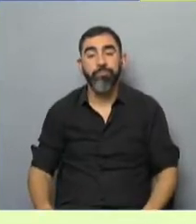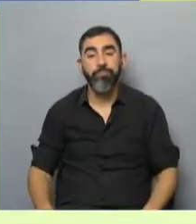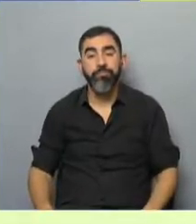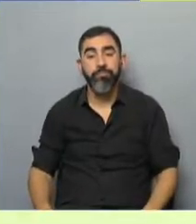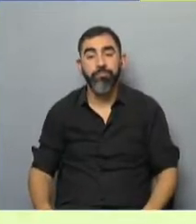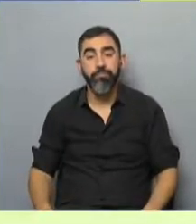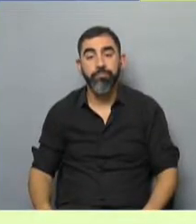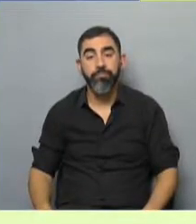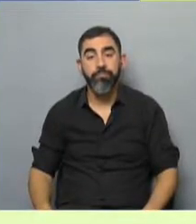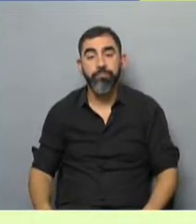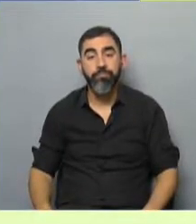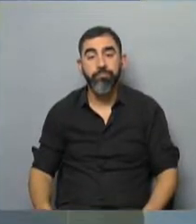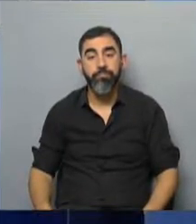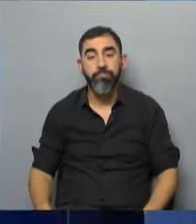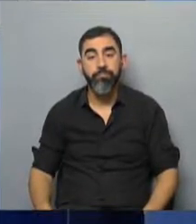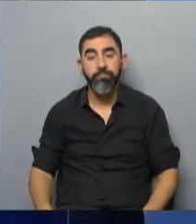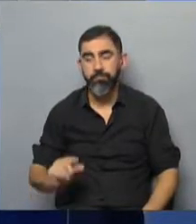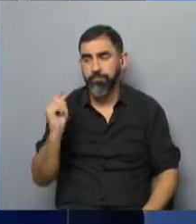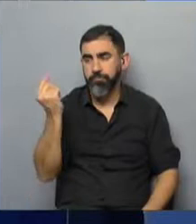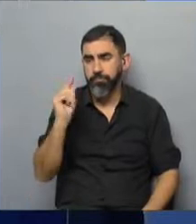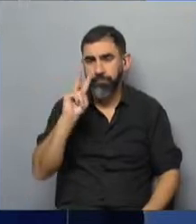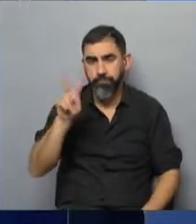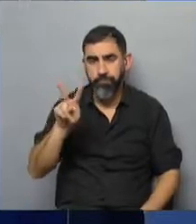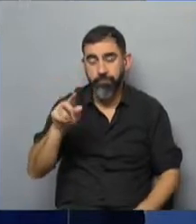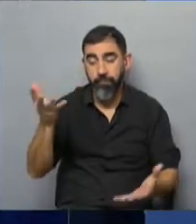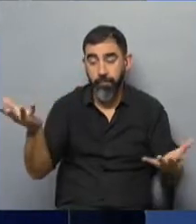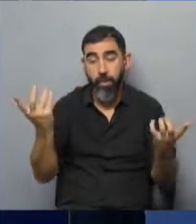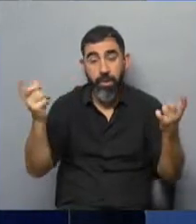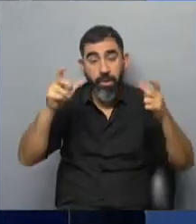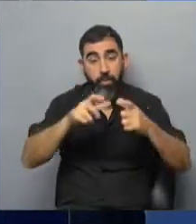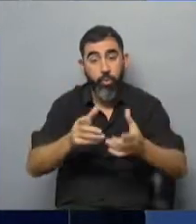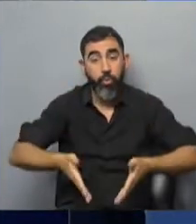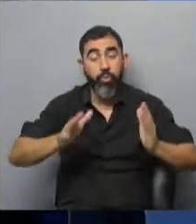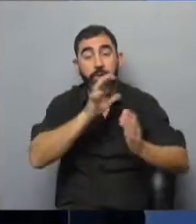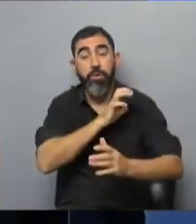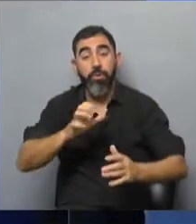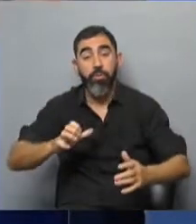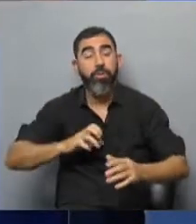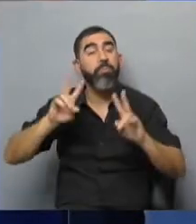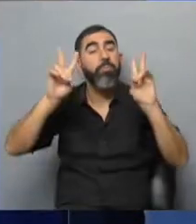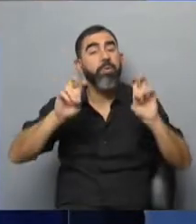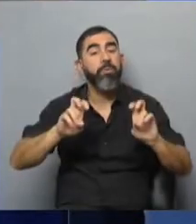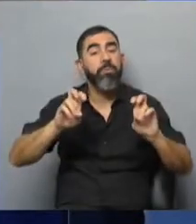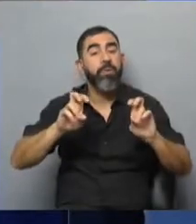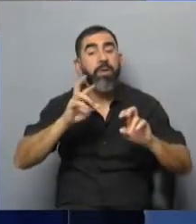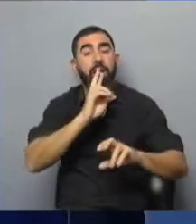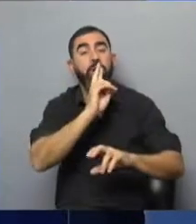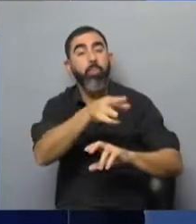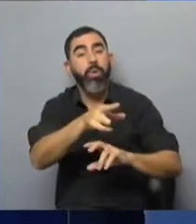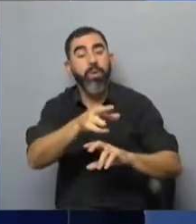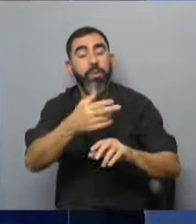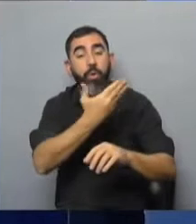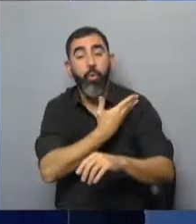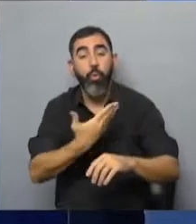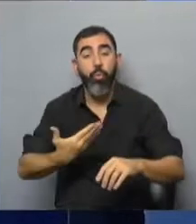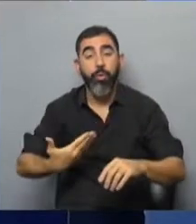Así es, Rosina, como veíamos hace unos minutos, se está desarrollando una reunión en Torre Ejecutiva referida a lo que es la respuesta que brindará el